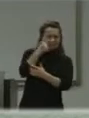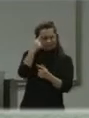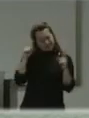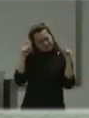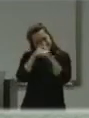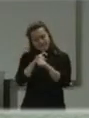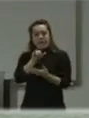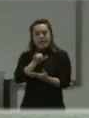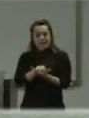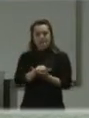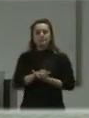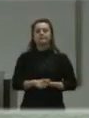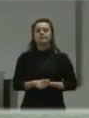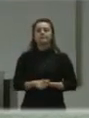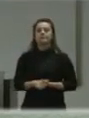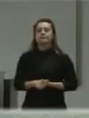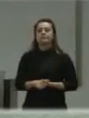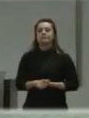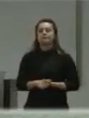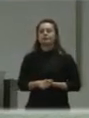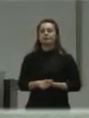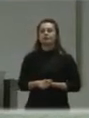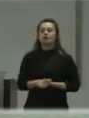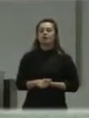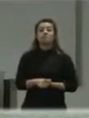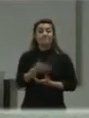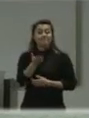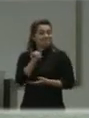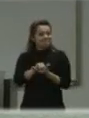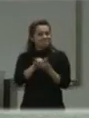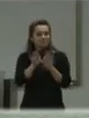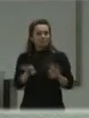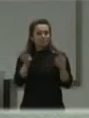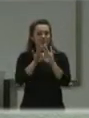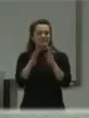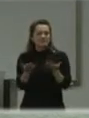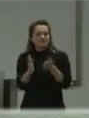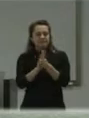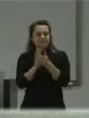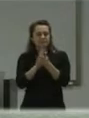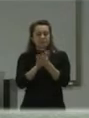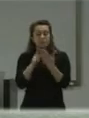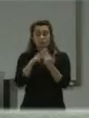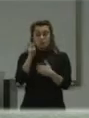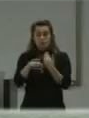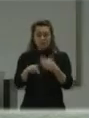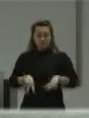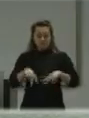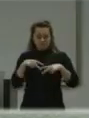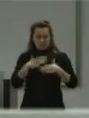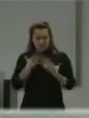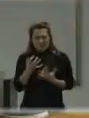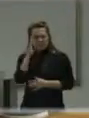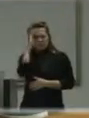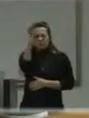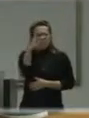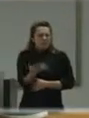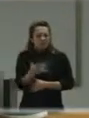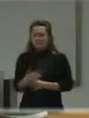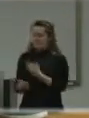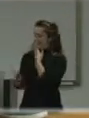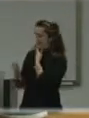y también y para eso es muy importante el proyecto de vida Gracias